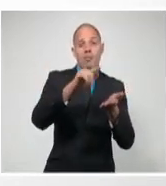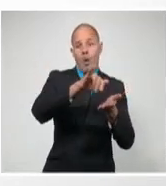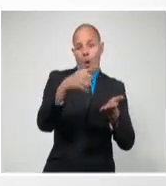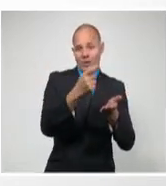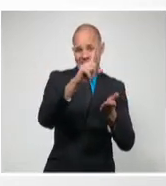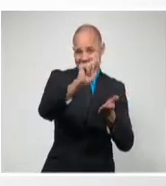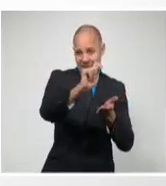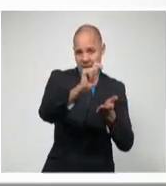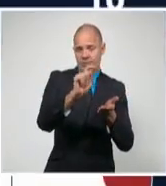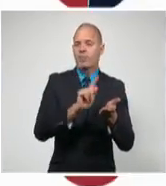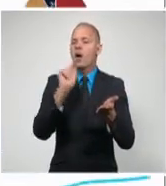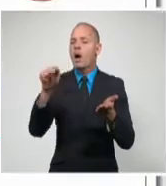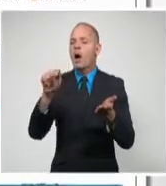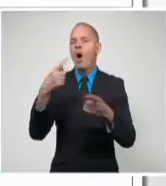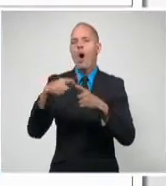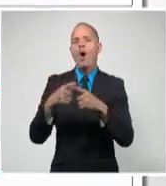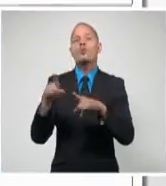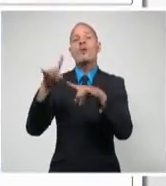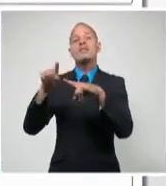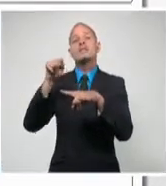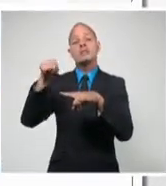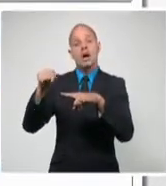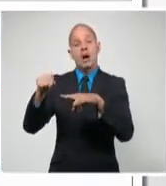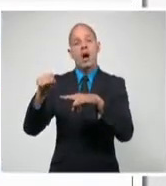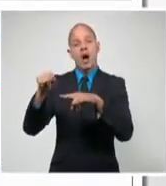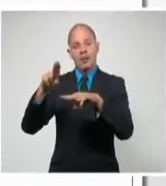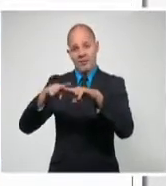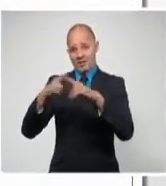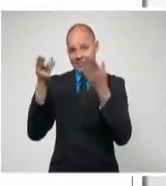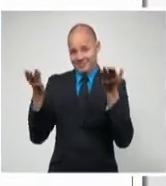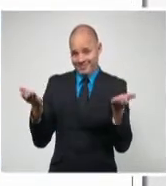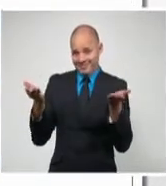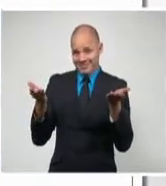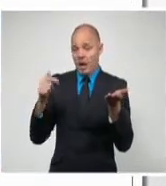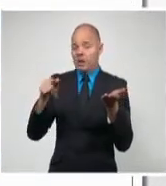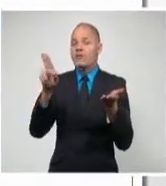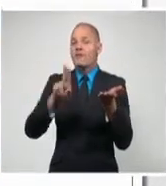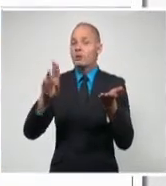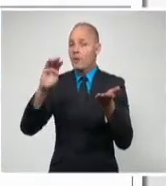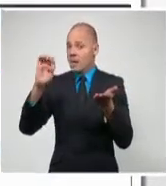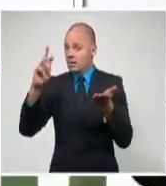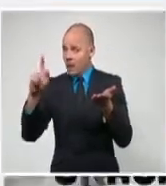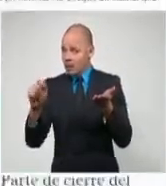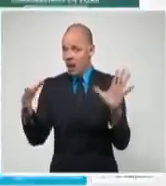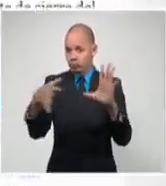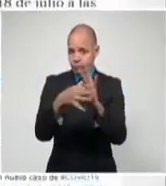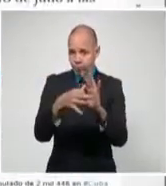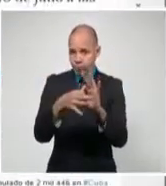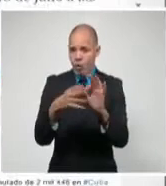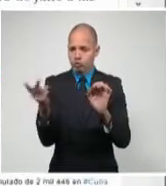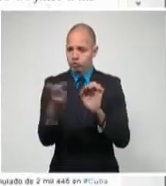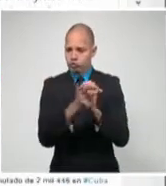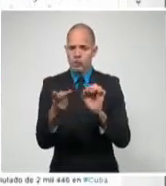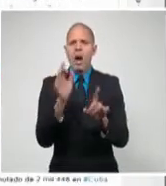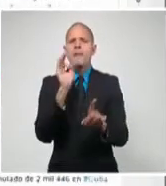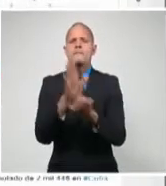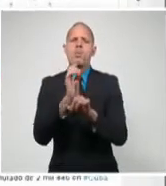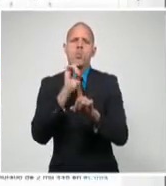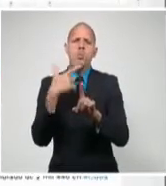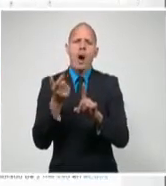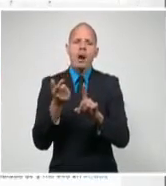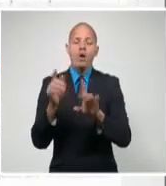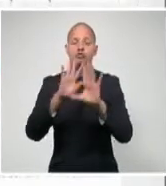proyecto Postdata Club, puso a disposición de los usuarios el tablero COVID-19 Cubadata. Esos datos los estructuramos